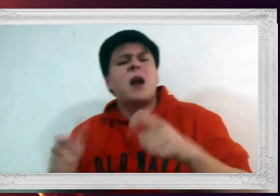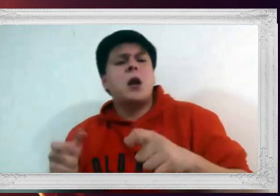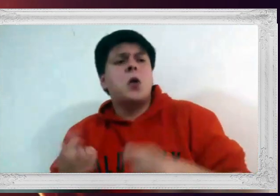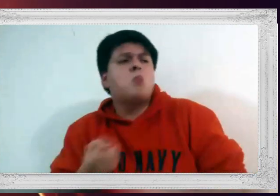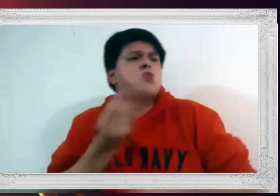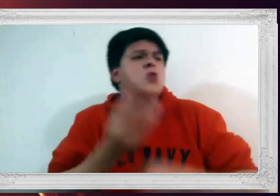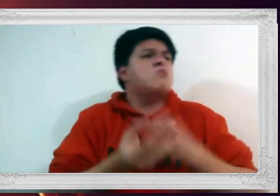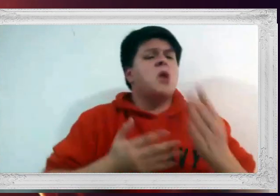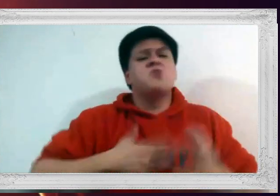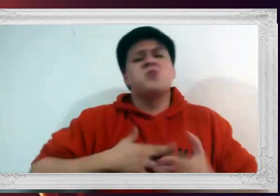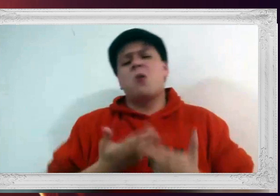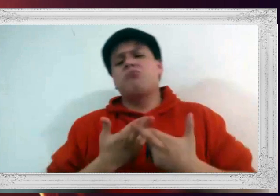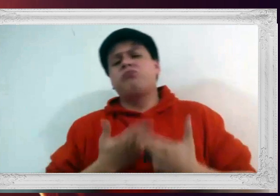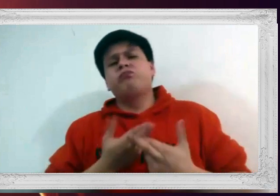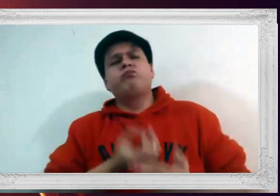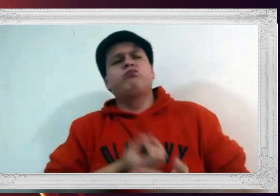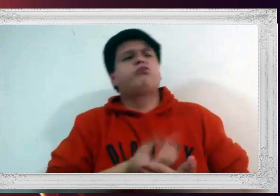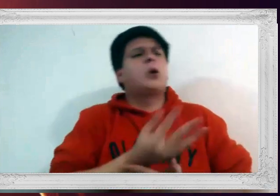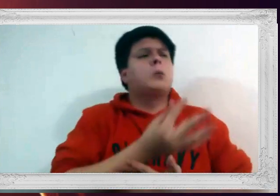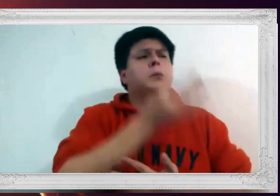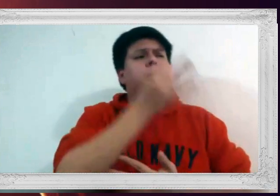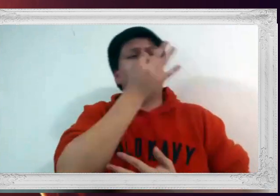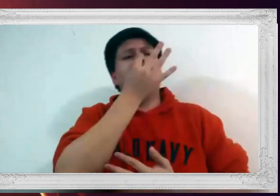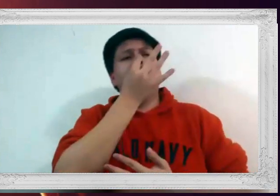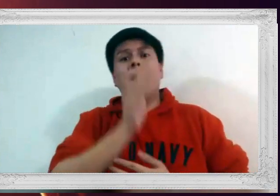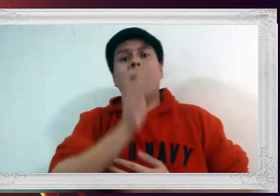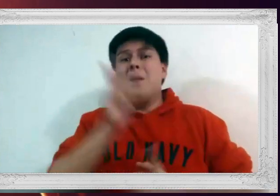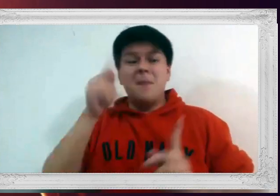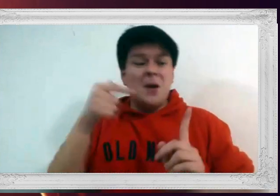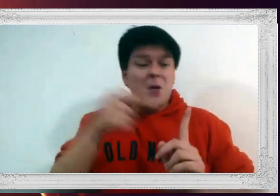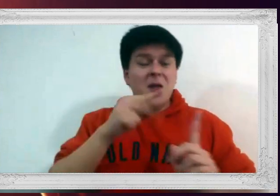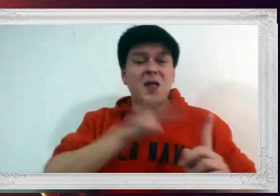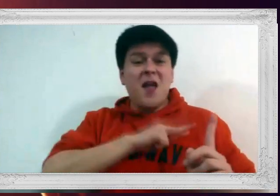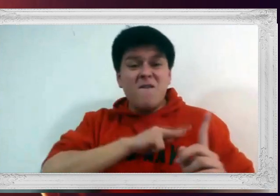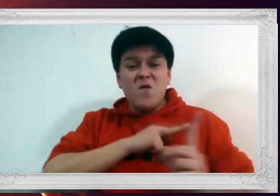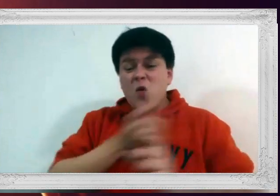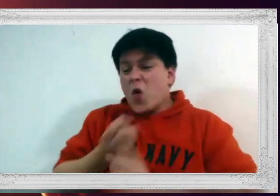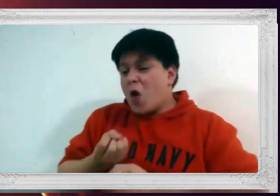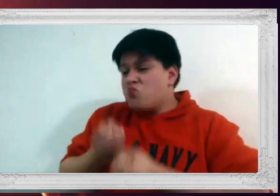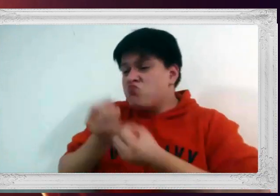lo que tenía para vivir, y así se da a sí misma.